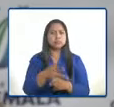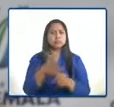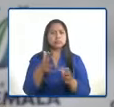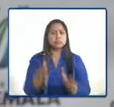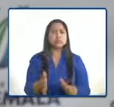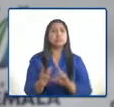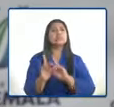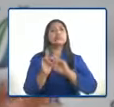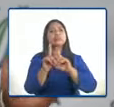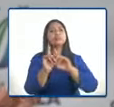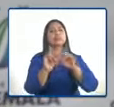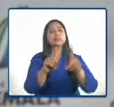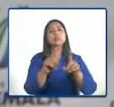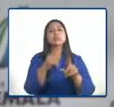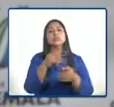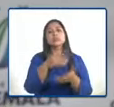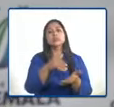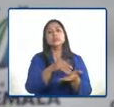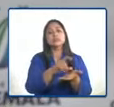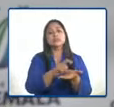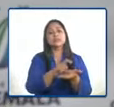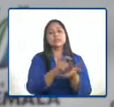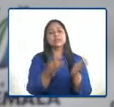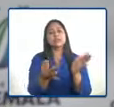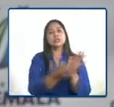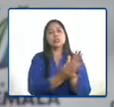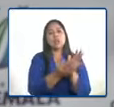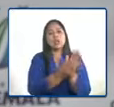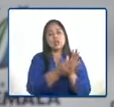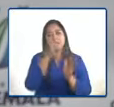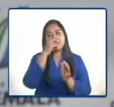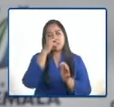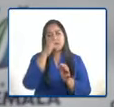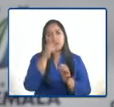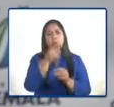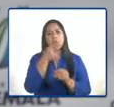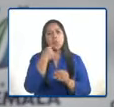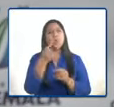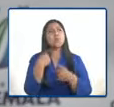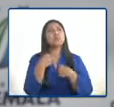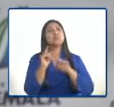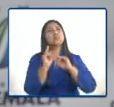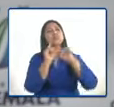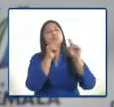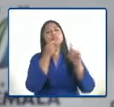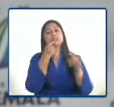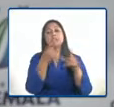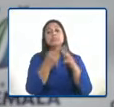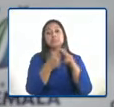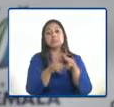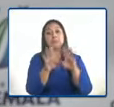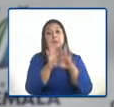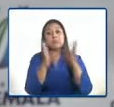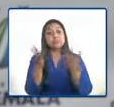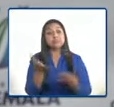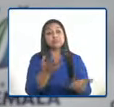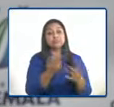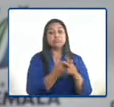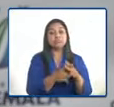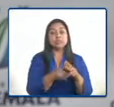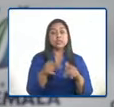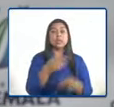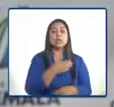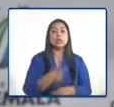con nuestra hermana ciudad de Tapachula. Estuvimos presentes en apertura y de hecho pues el